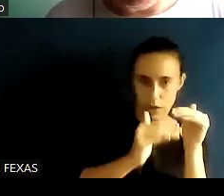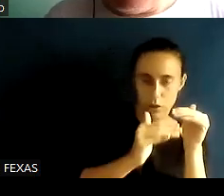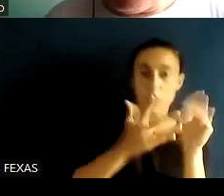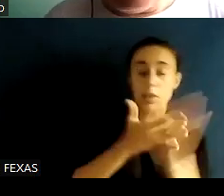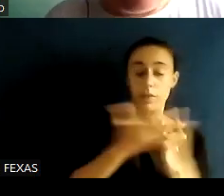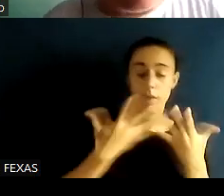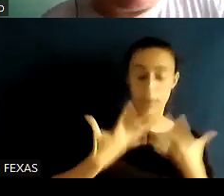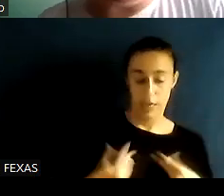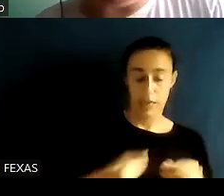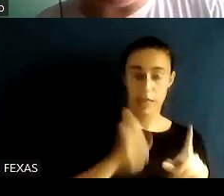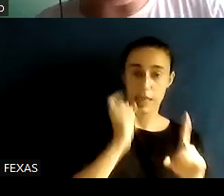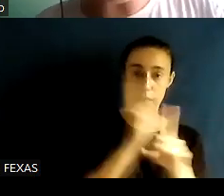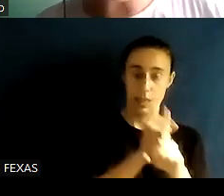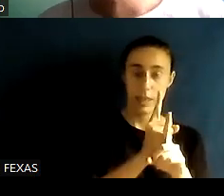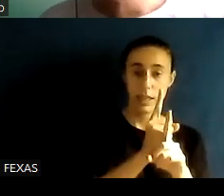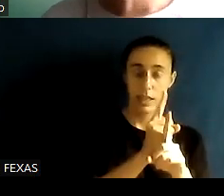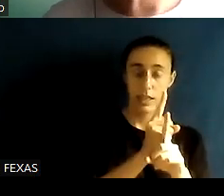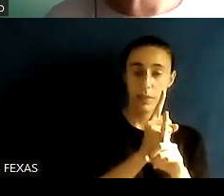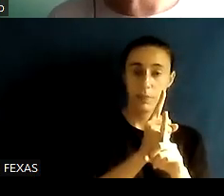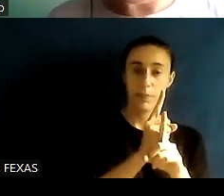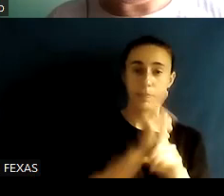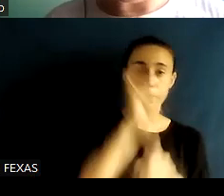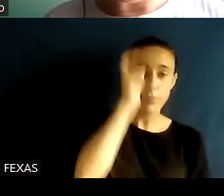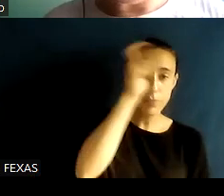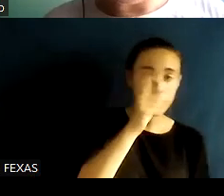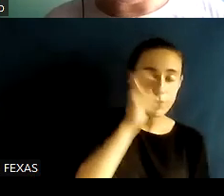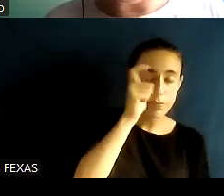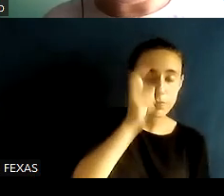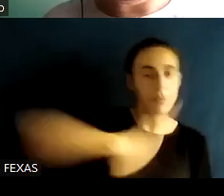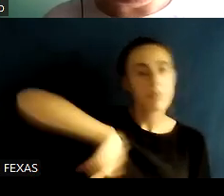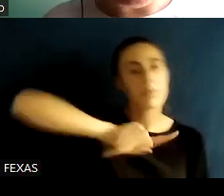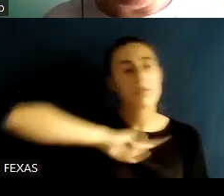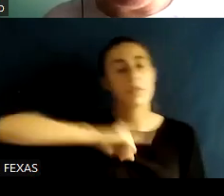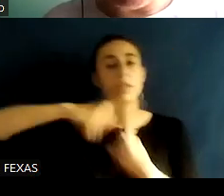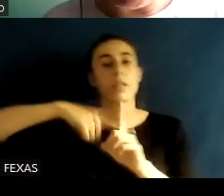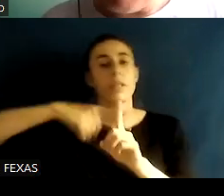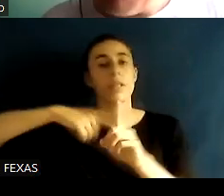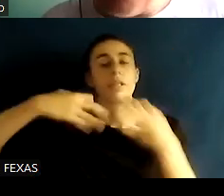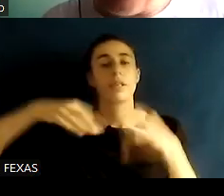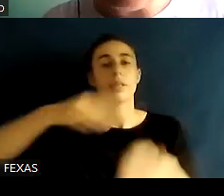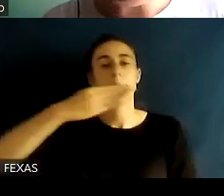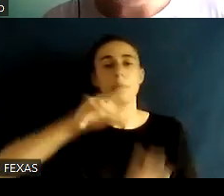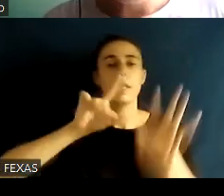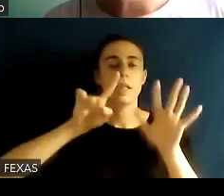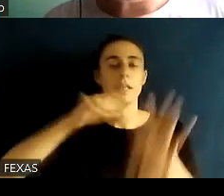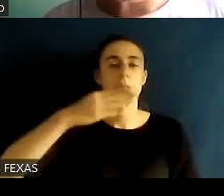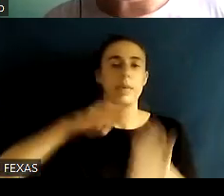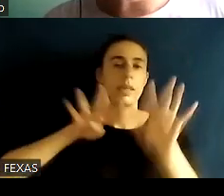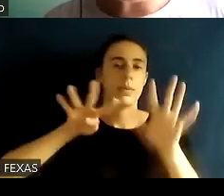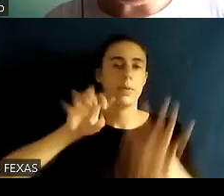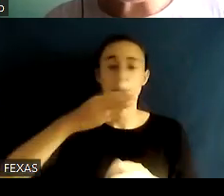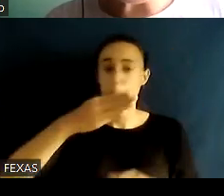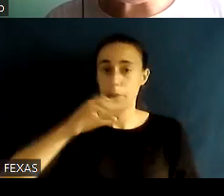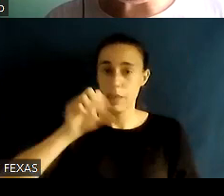de larga evolución, si nosotros reponemos los niveles normales de vitamina B6, B9 y B12,